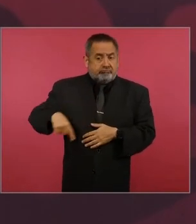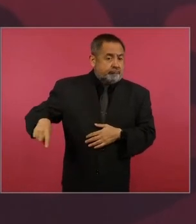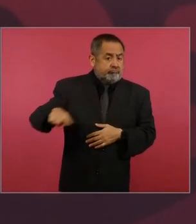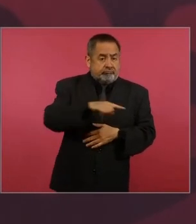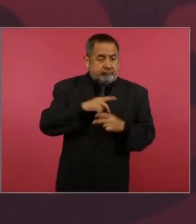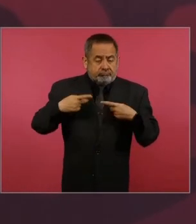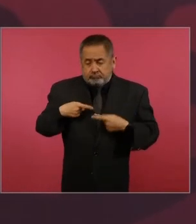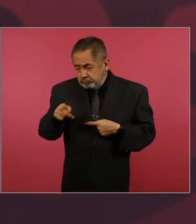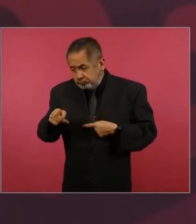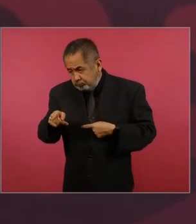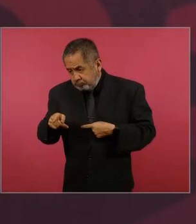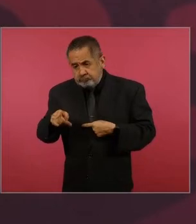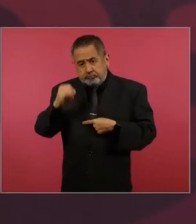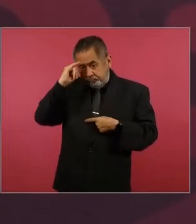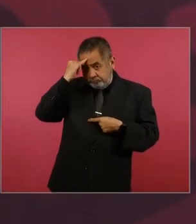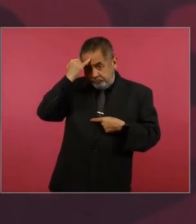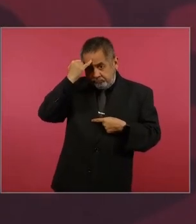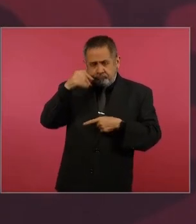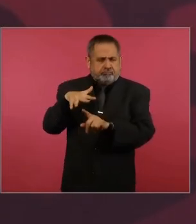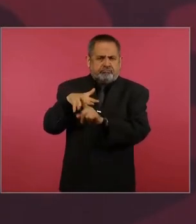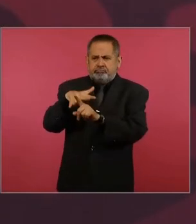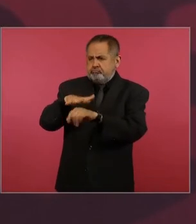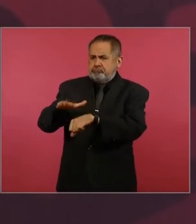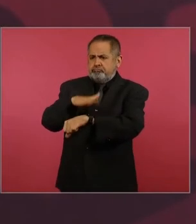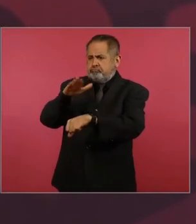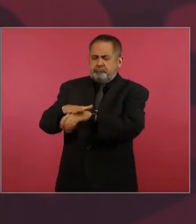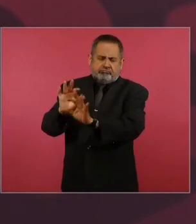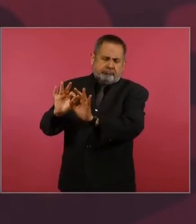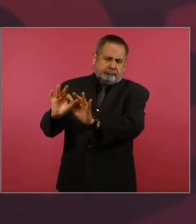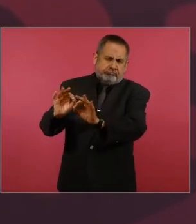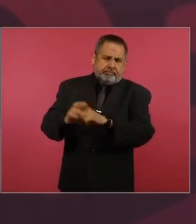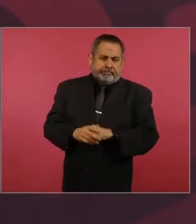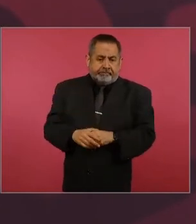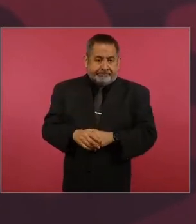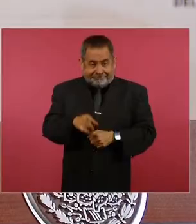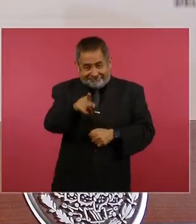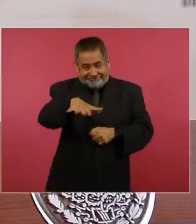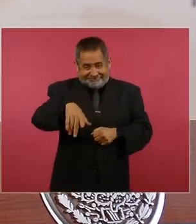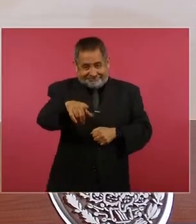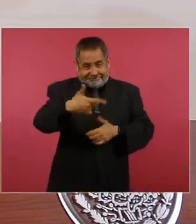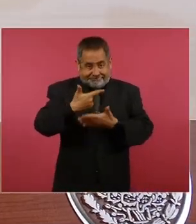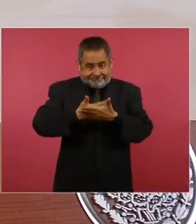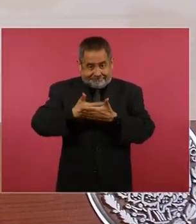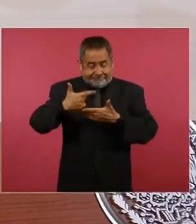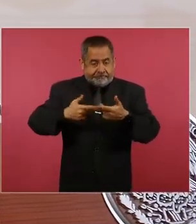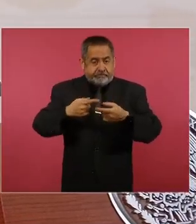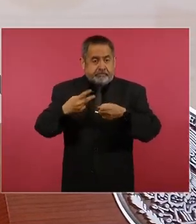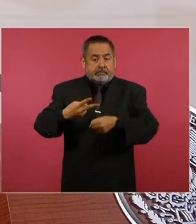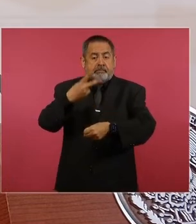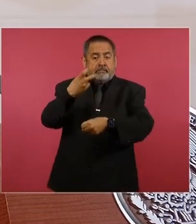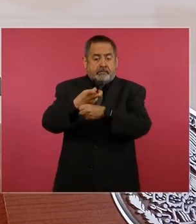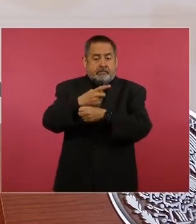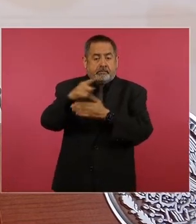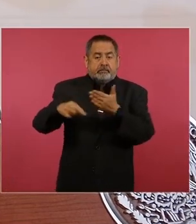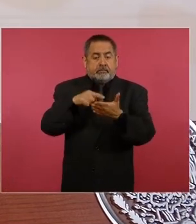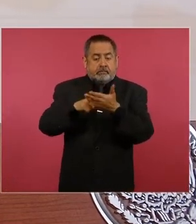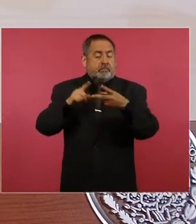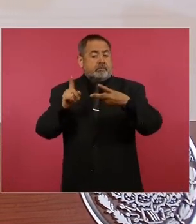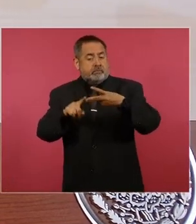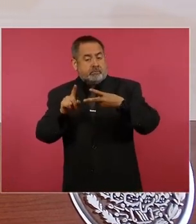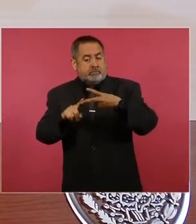aceptación del pueblo, y ahora Milei en esta encuesta lo ponen en segundo